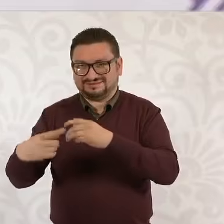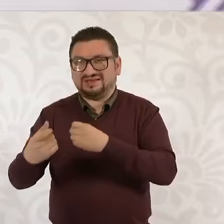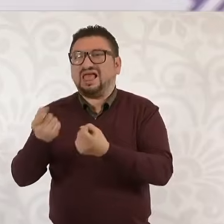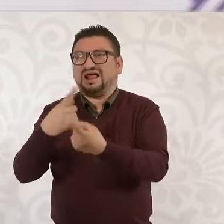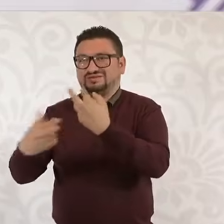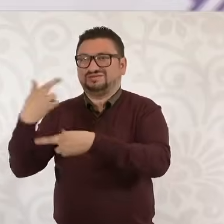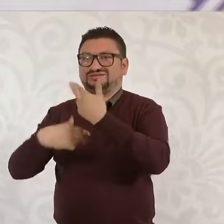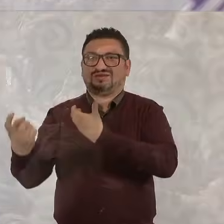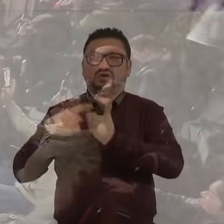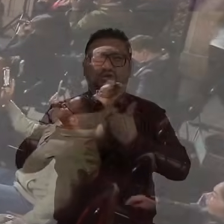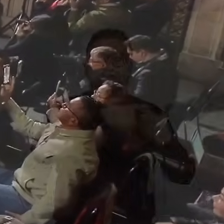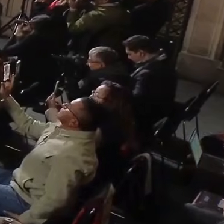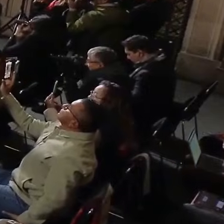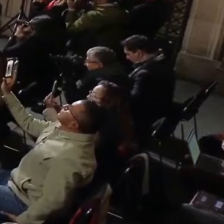Sí.